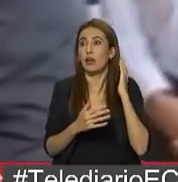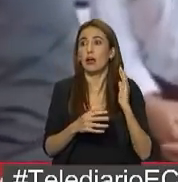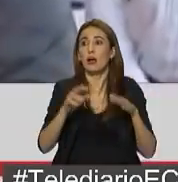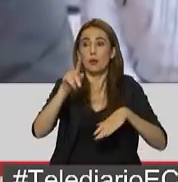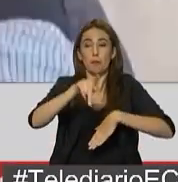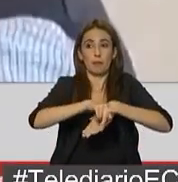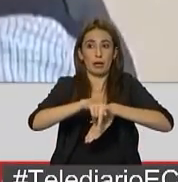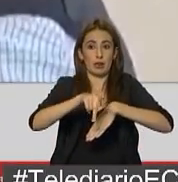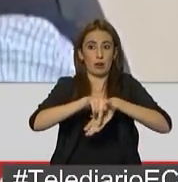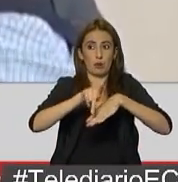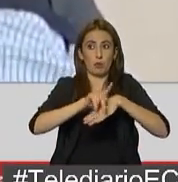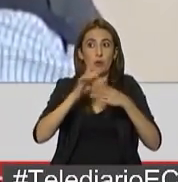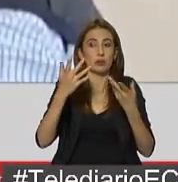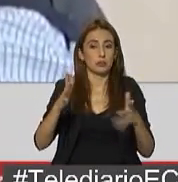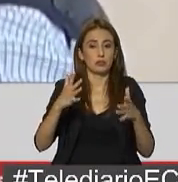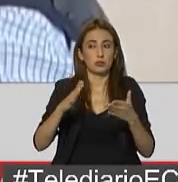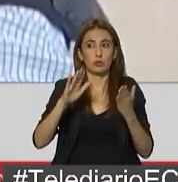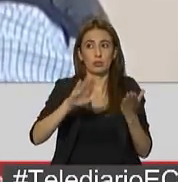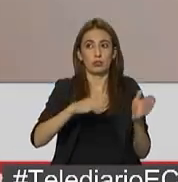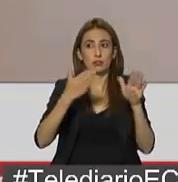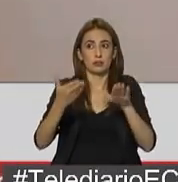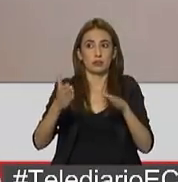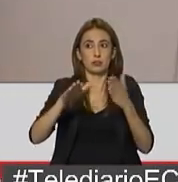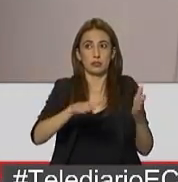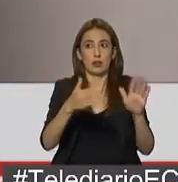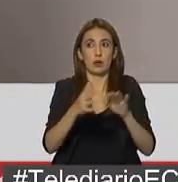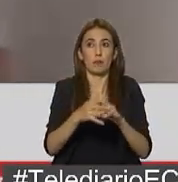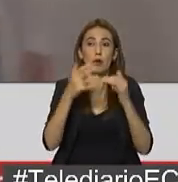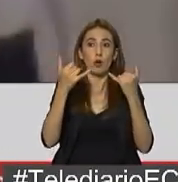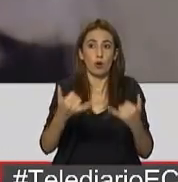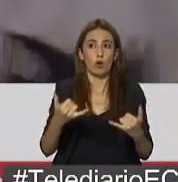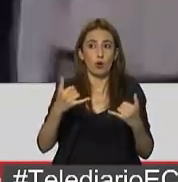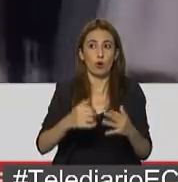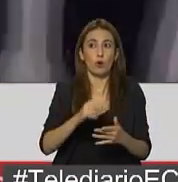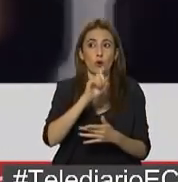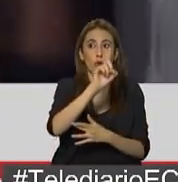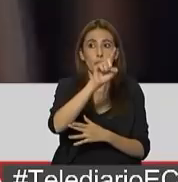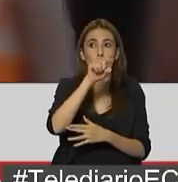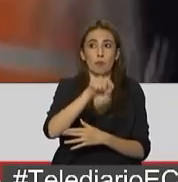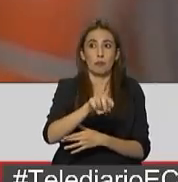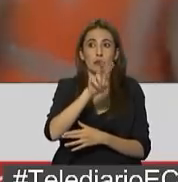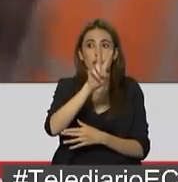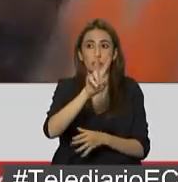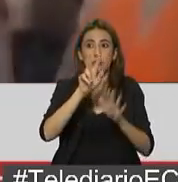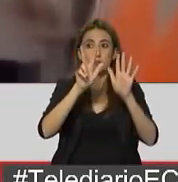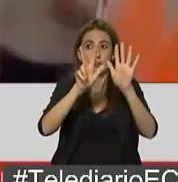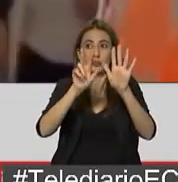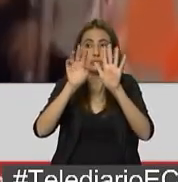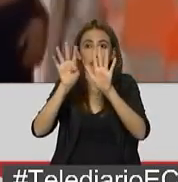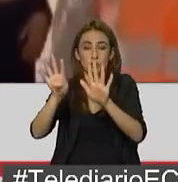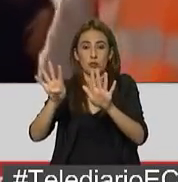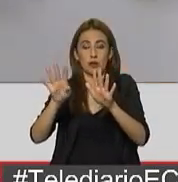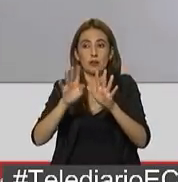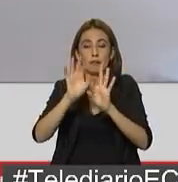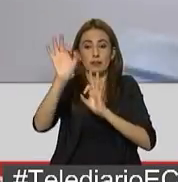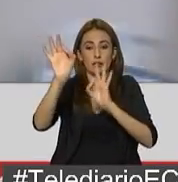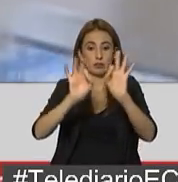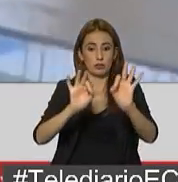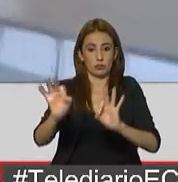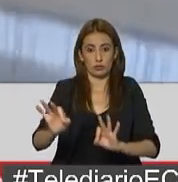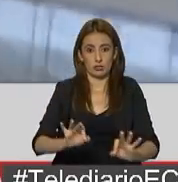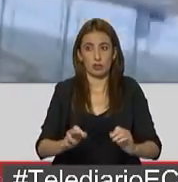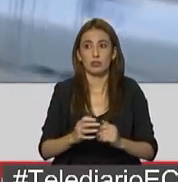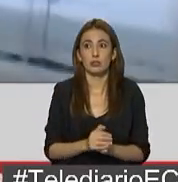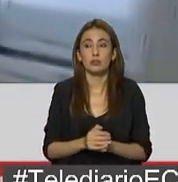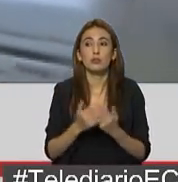se registran fallecidos a causa del nuevo coronavirus. Hoy, con 1.289 contagios y 11 muertes en total según el reporte oficial,